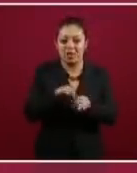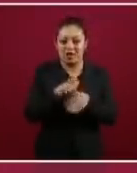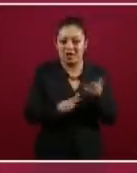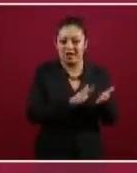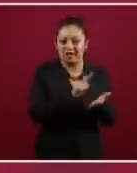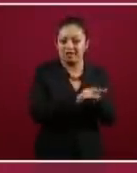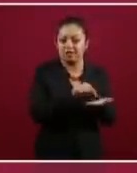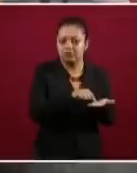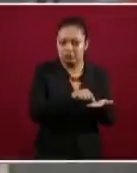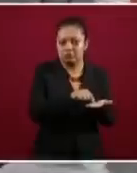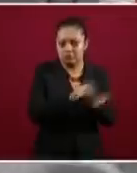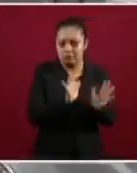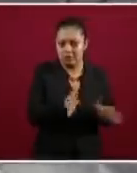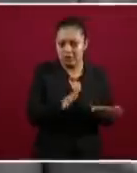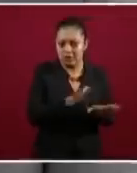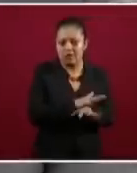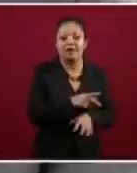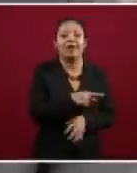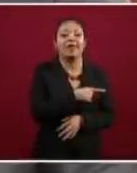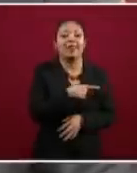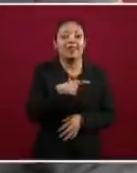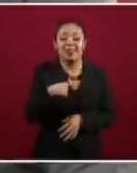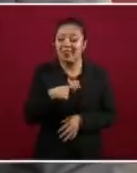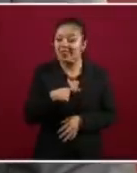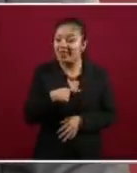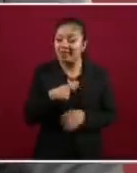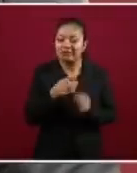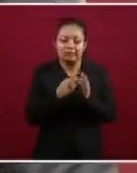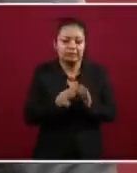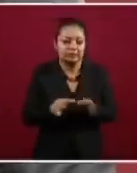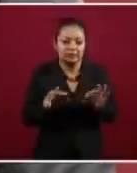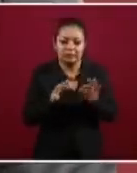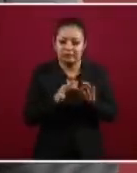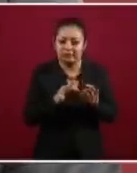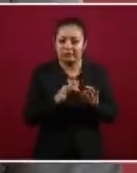y porque tiene que haber